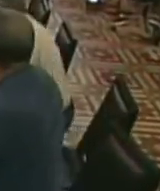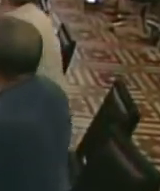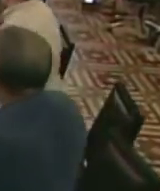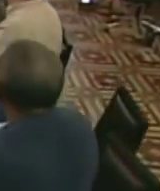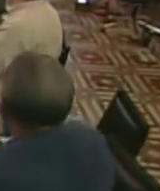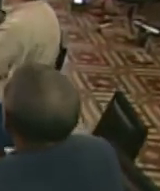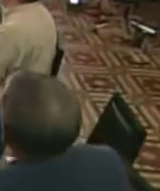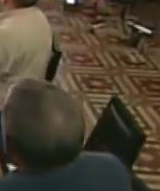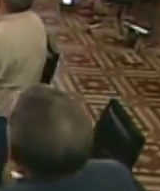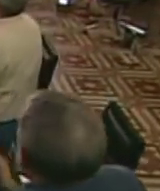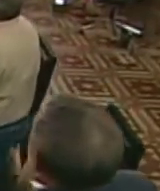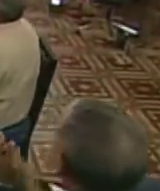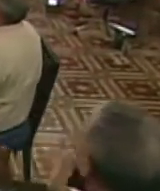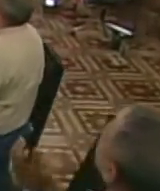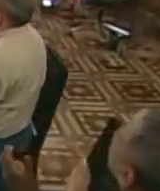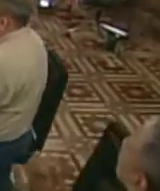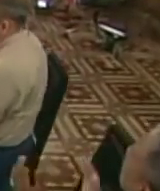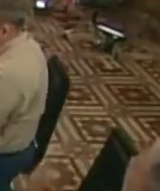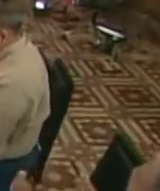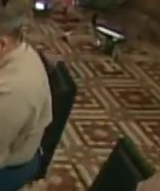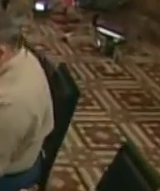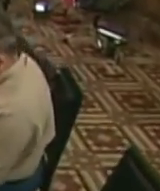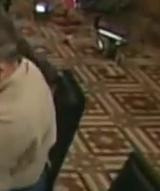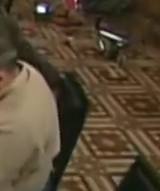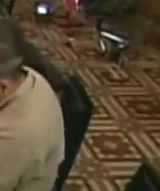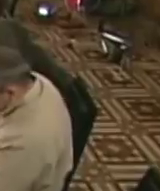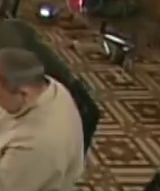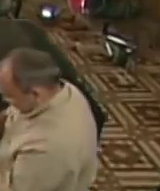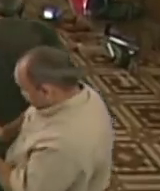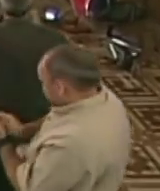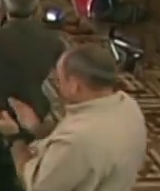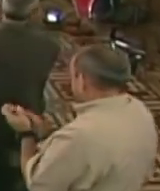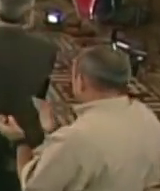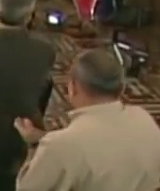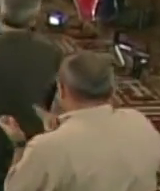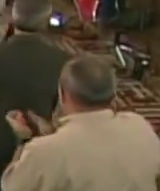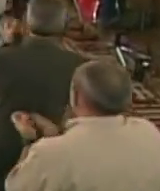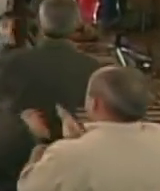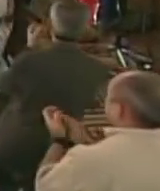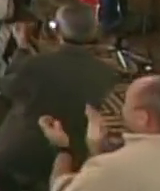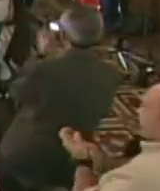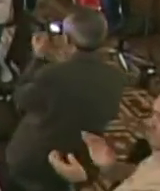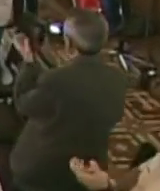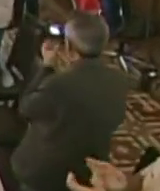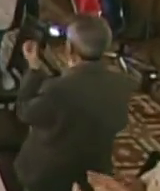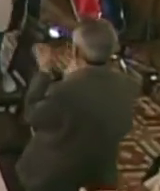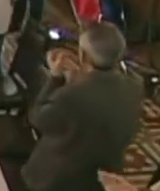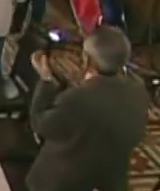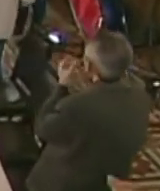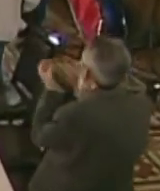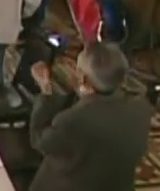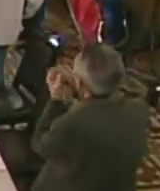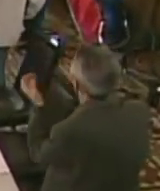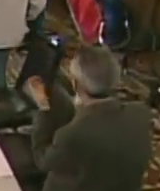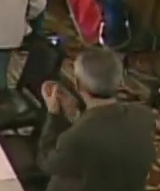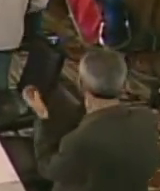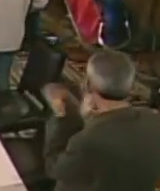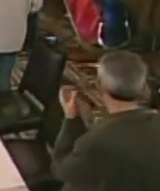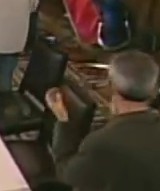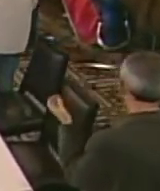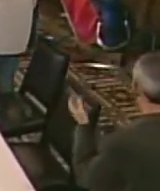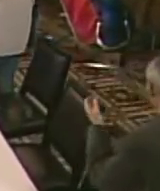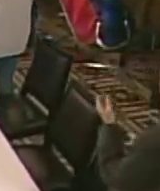Transmitimos a esta hora desde el Salón Simón Bolívar en el Palacio de Miraflores. Inicia una importante reunión de trabajo